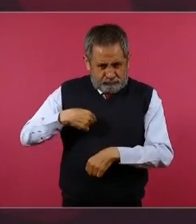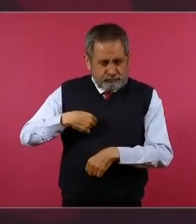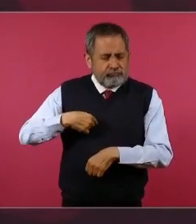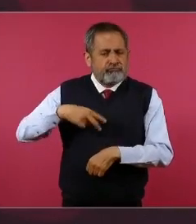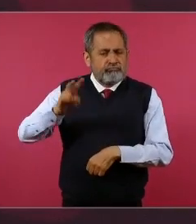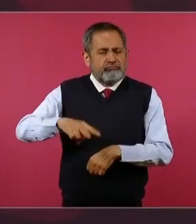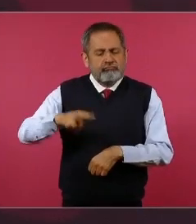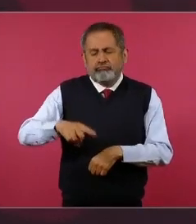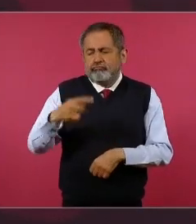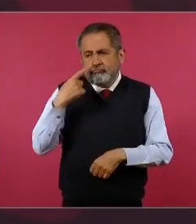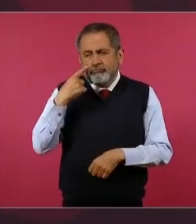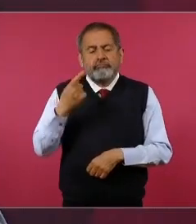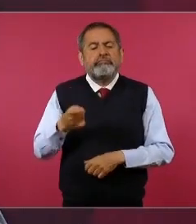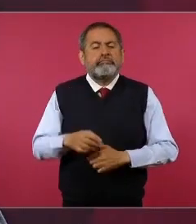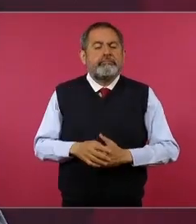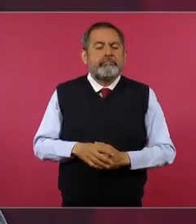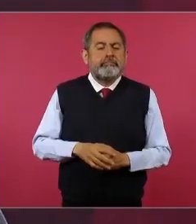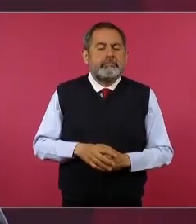de que